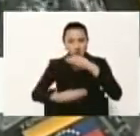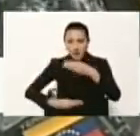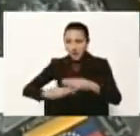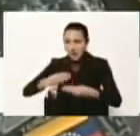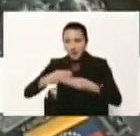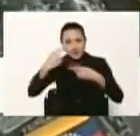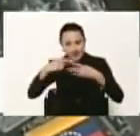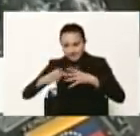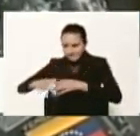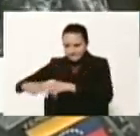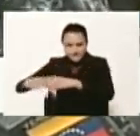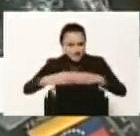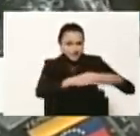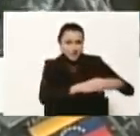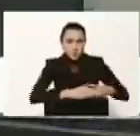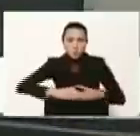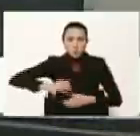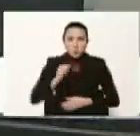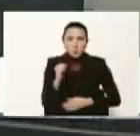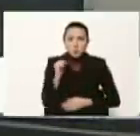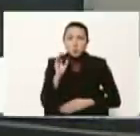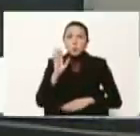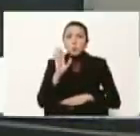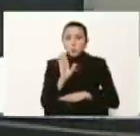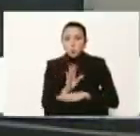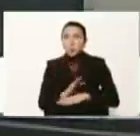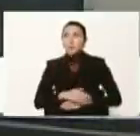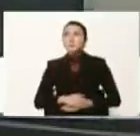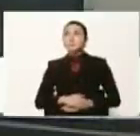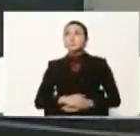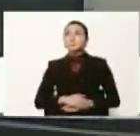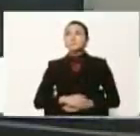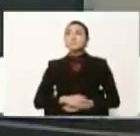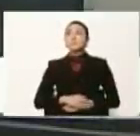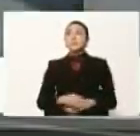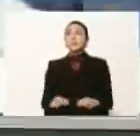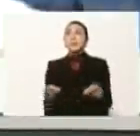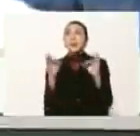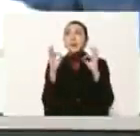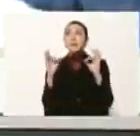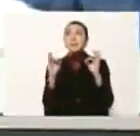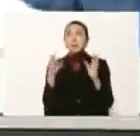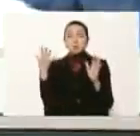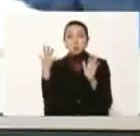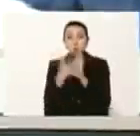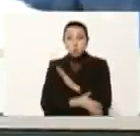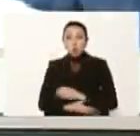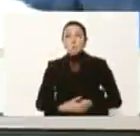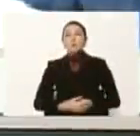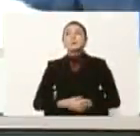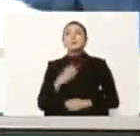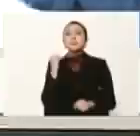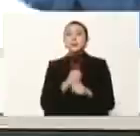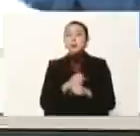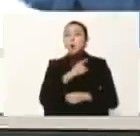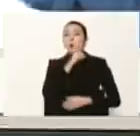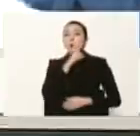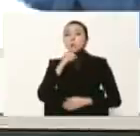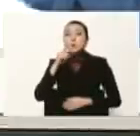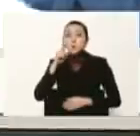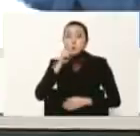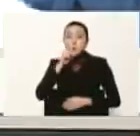los organismos de seguridad que han participado especialmente en la operación Gran Cacique